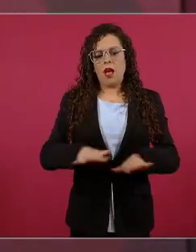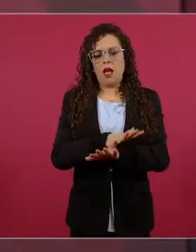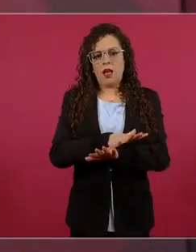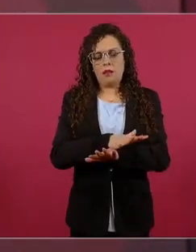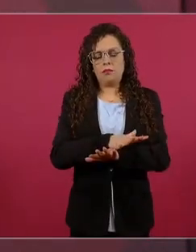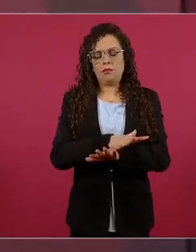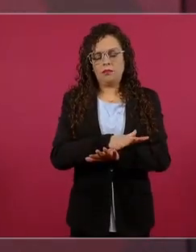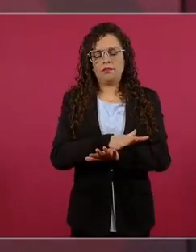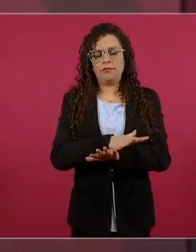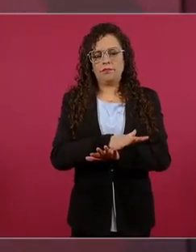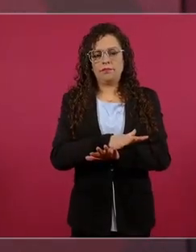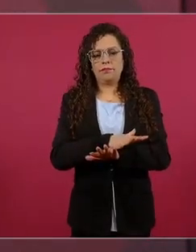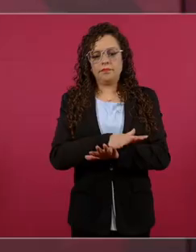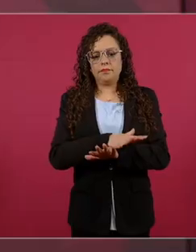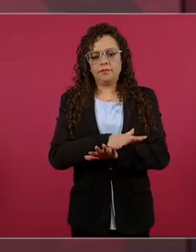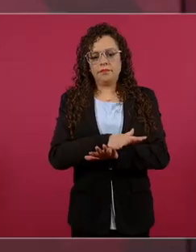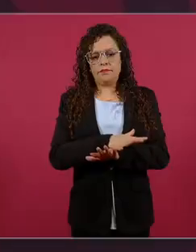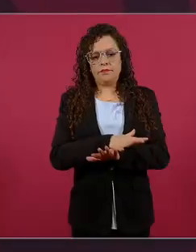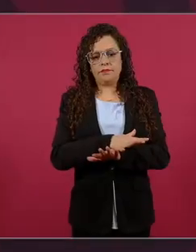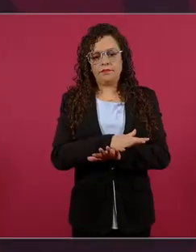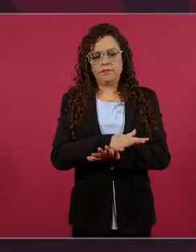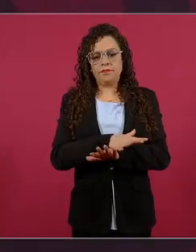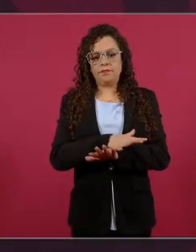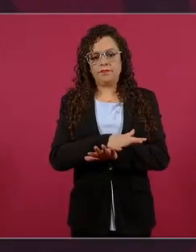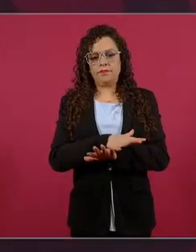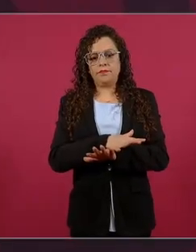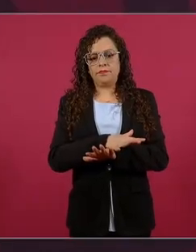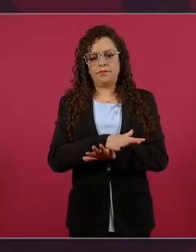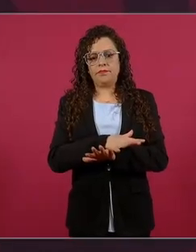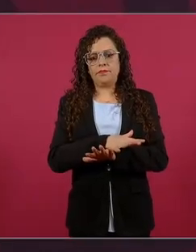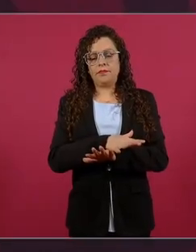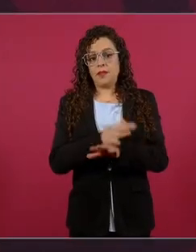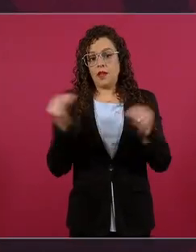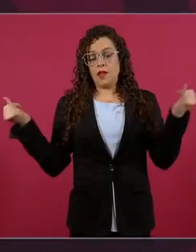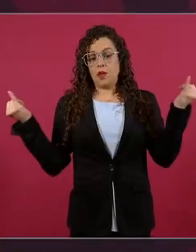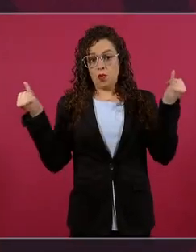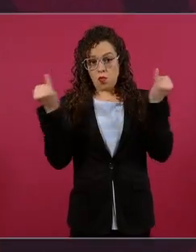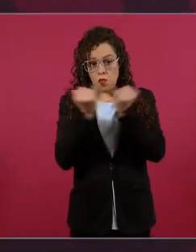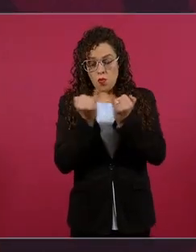tiempo, no es lo mismo lo que sucede